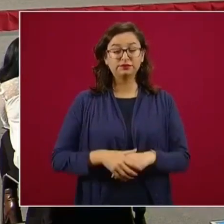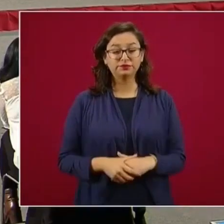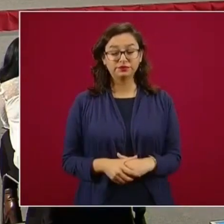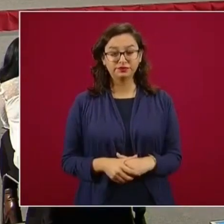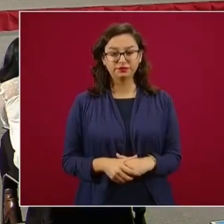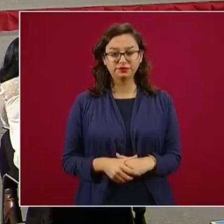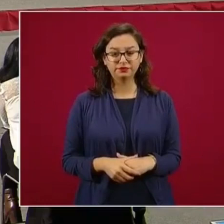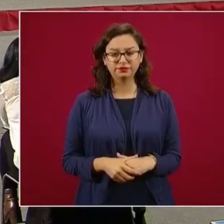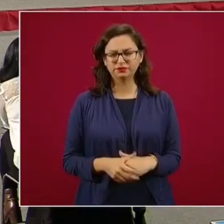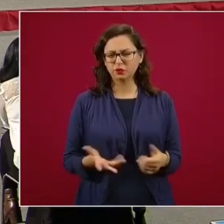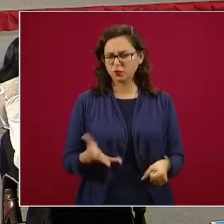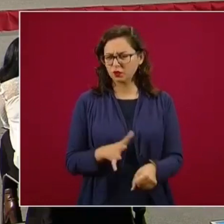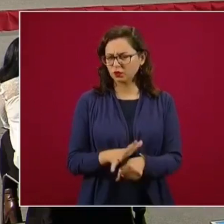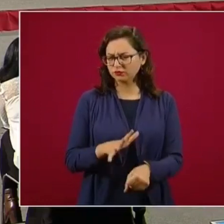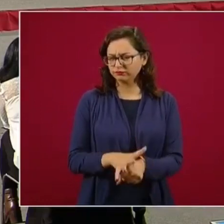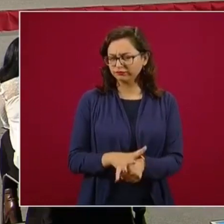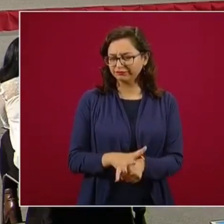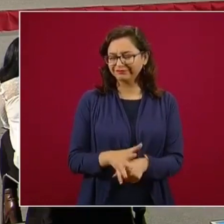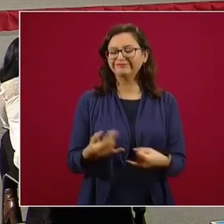vamos a informar